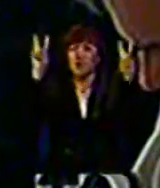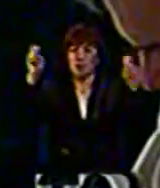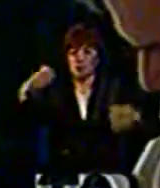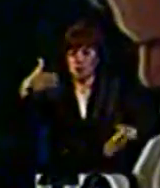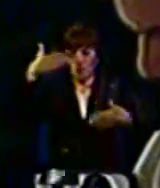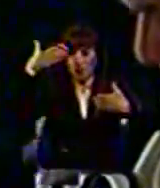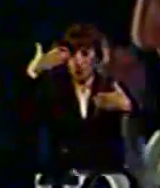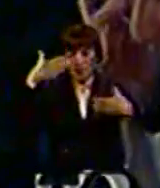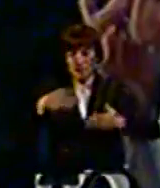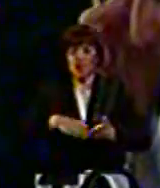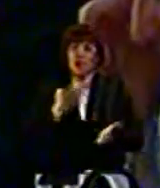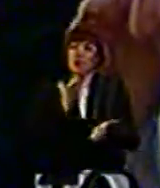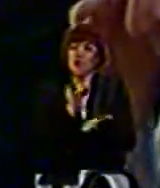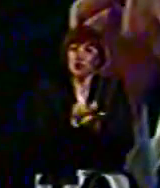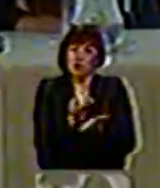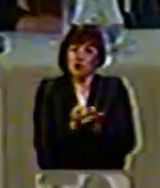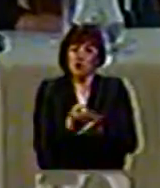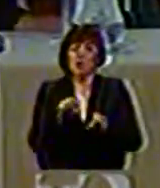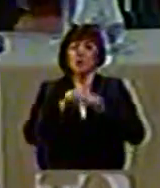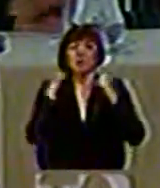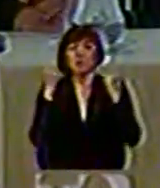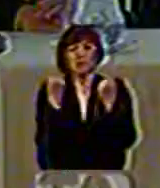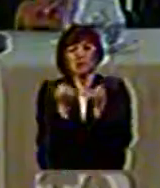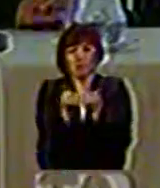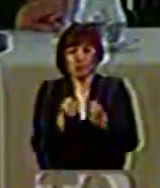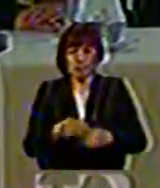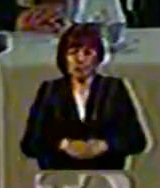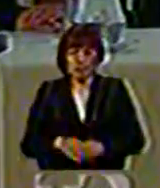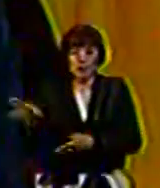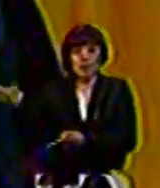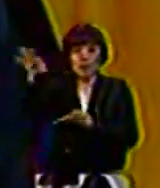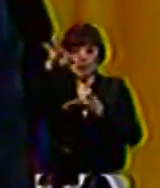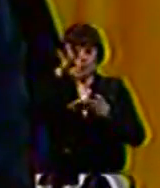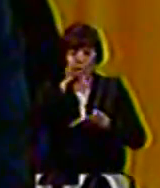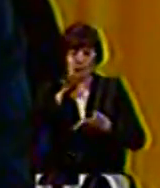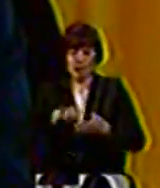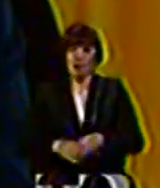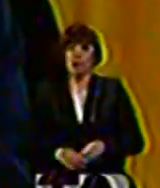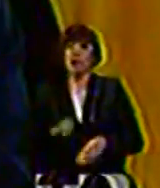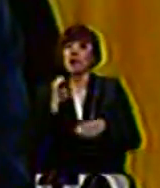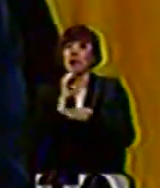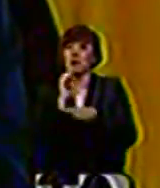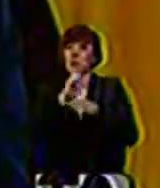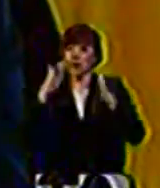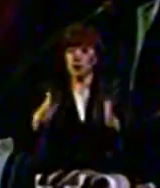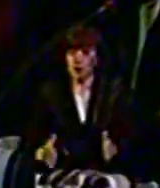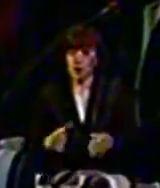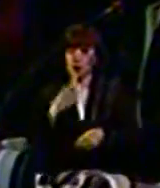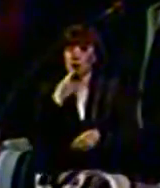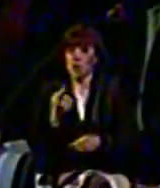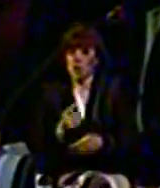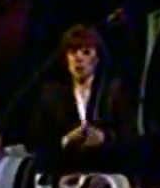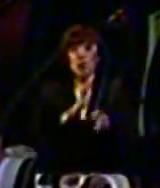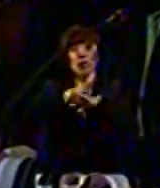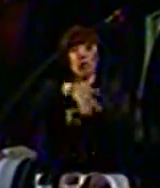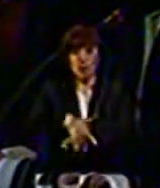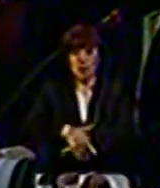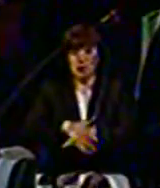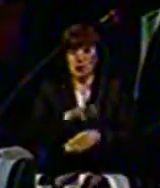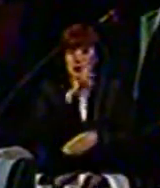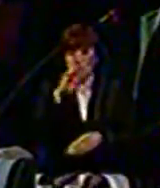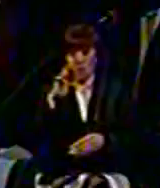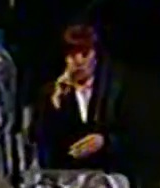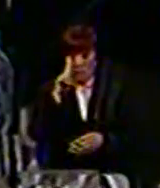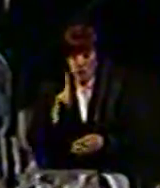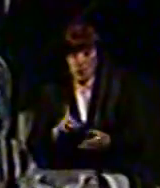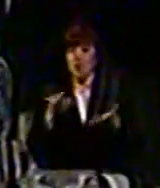económica y social el representante diplomático ecuatoriano aseguró que república dominicana firmara más adelante sin embargo el